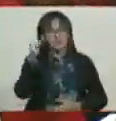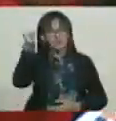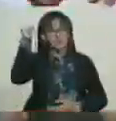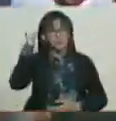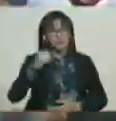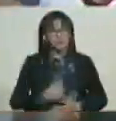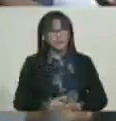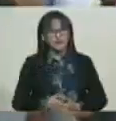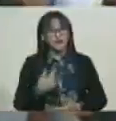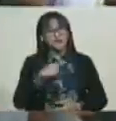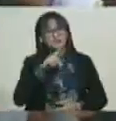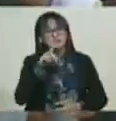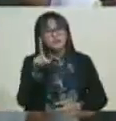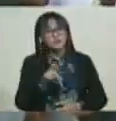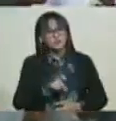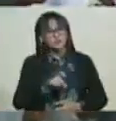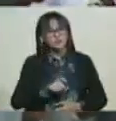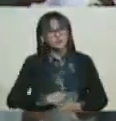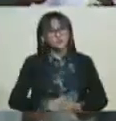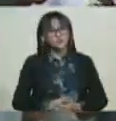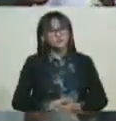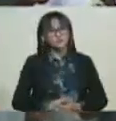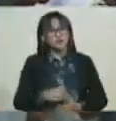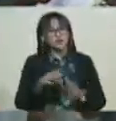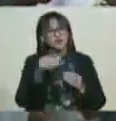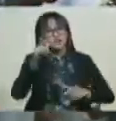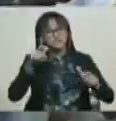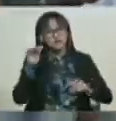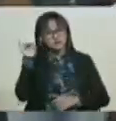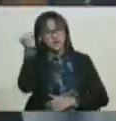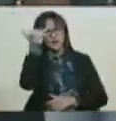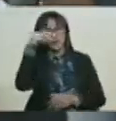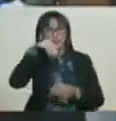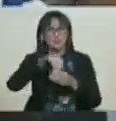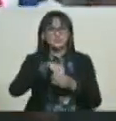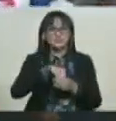y yo pregunto y quiero preguntar al hollar apoyado